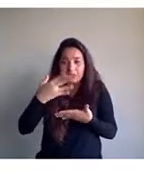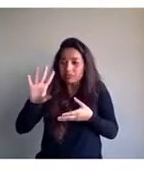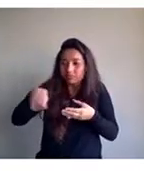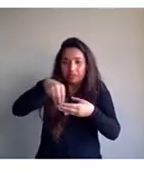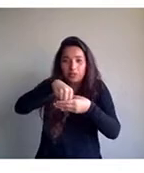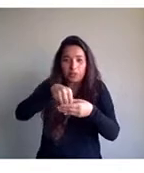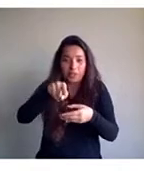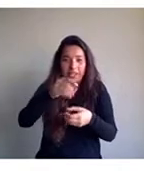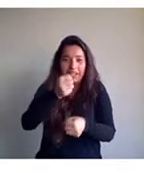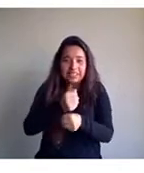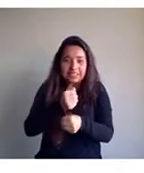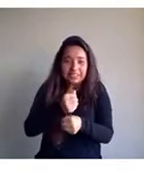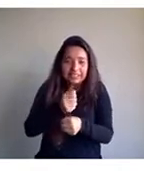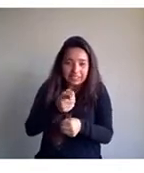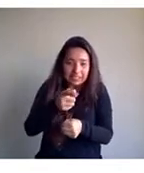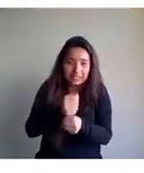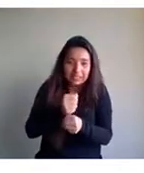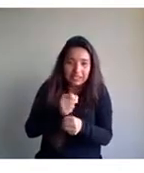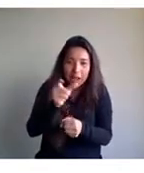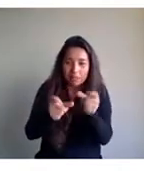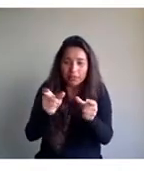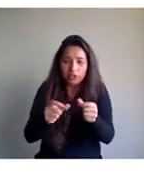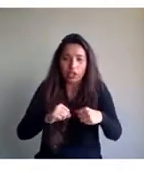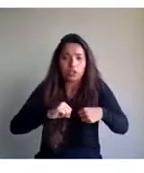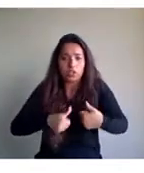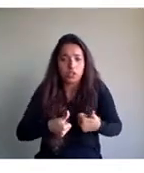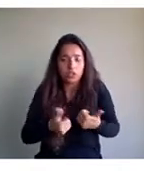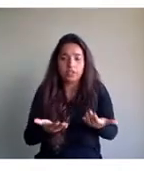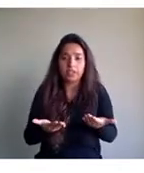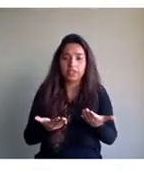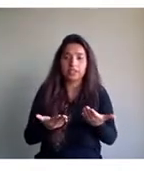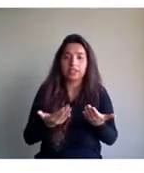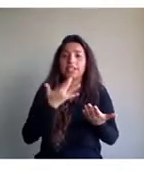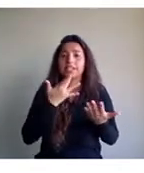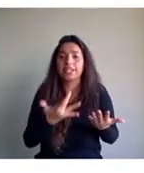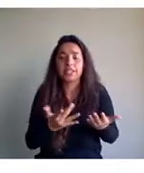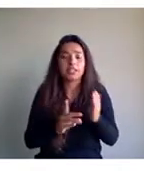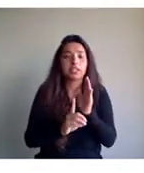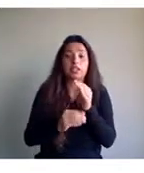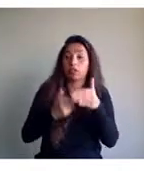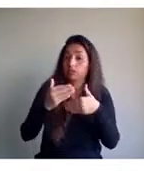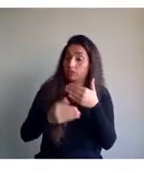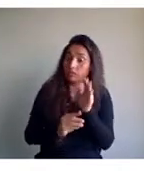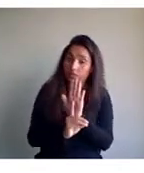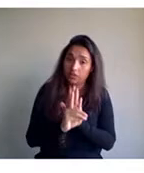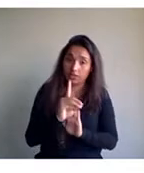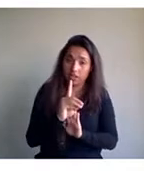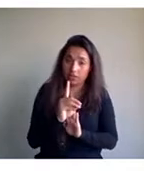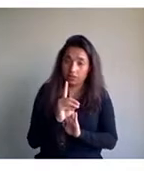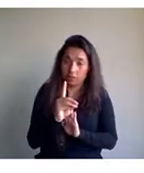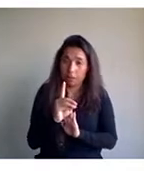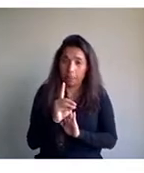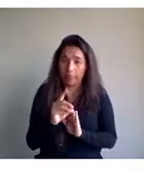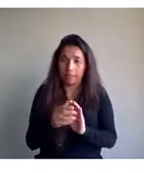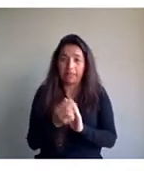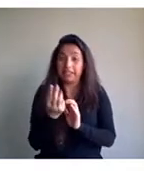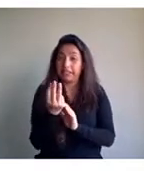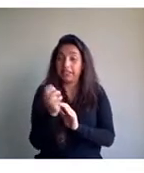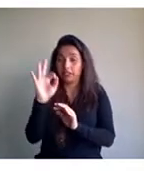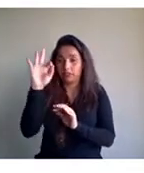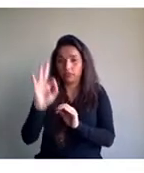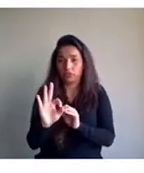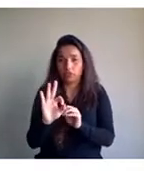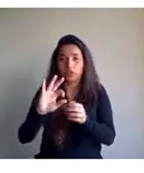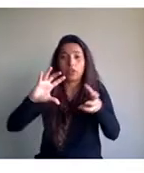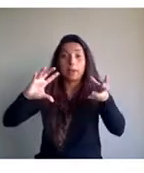jóvenes y personas con discapacidad en los procesos del desarrollo pero existe claramente además